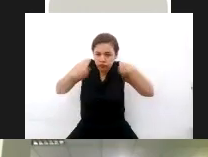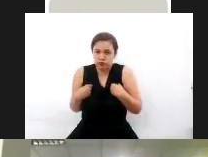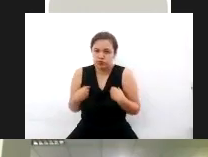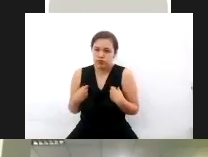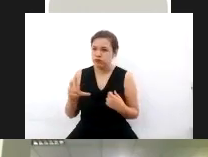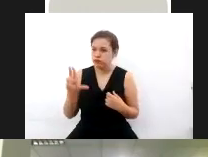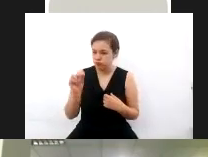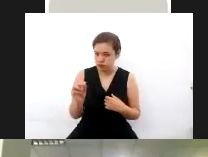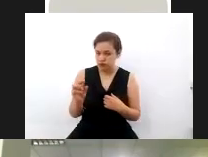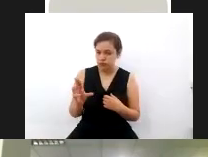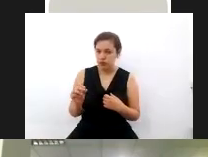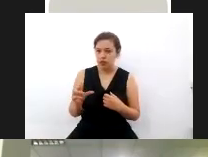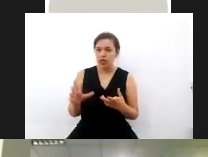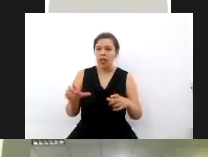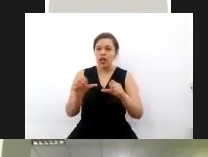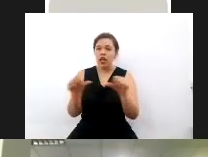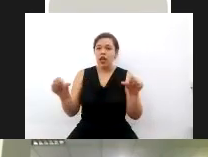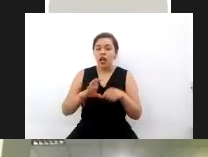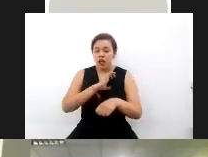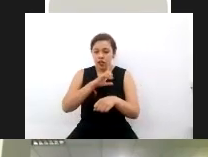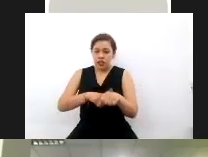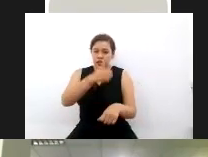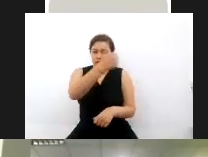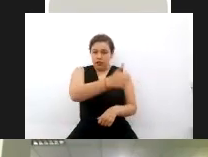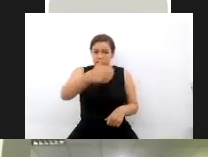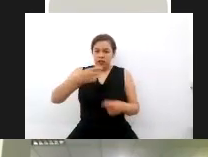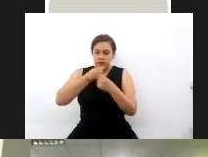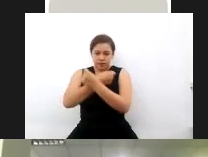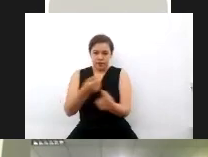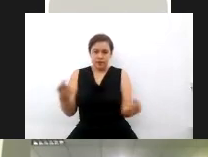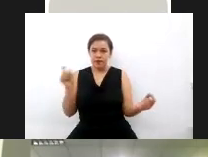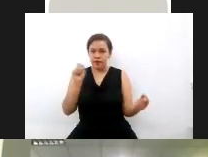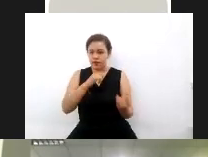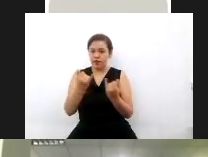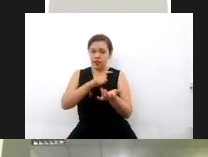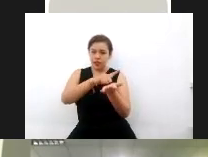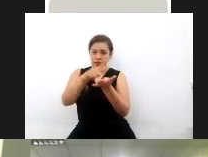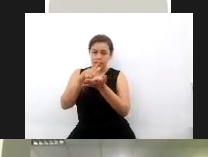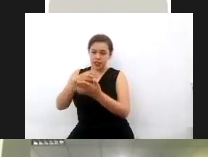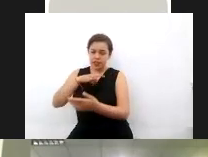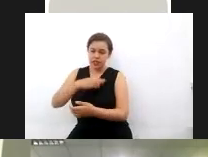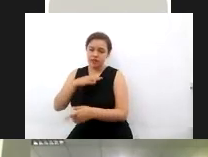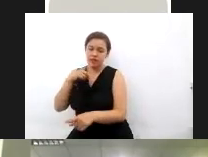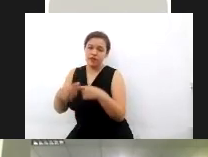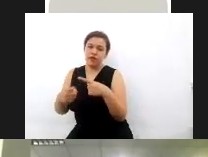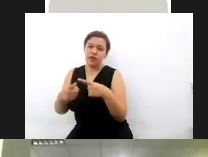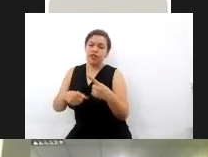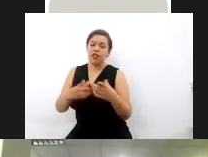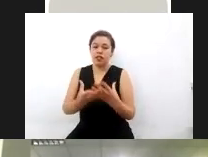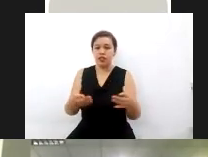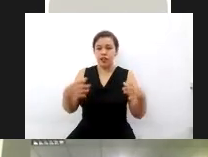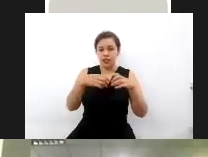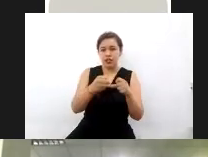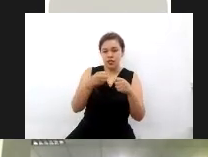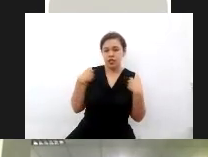van a resguardar en un área especial para cada niño y se deben de desinfectar continuamente tanto las bolsas como los espacios